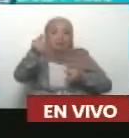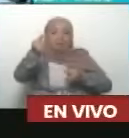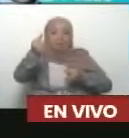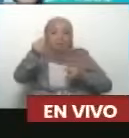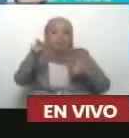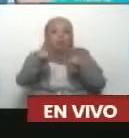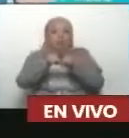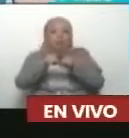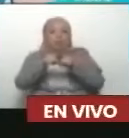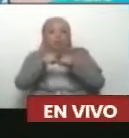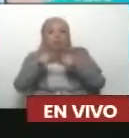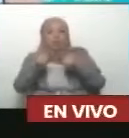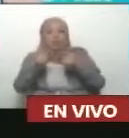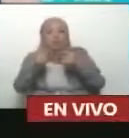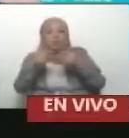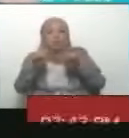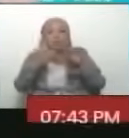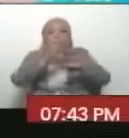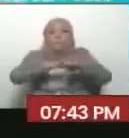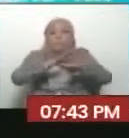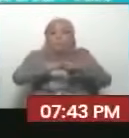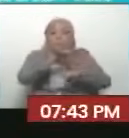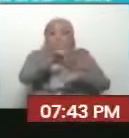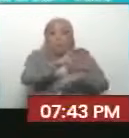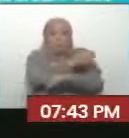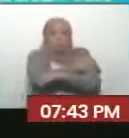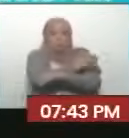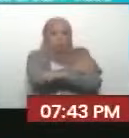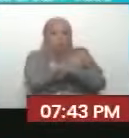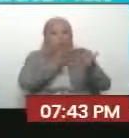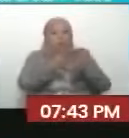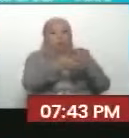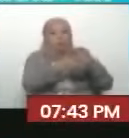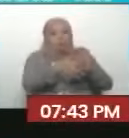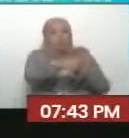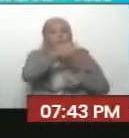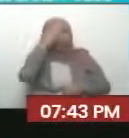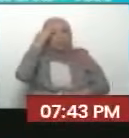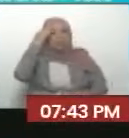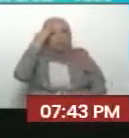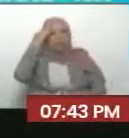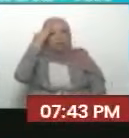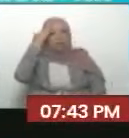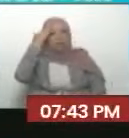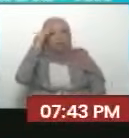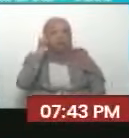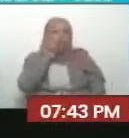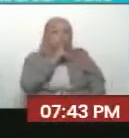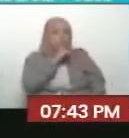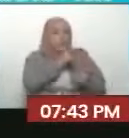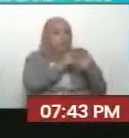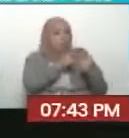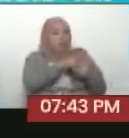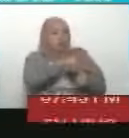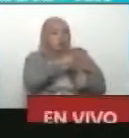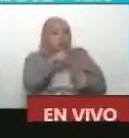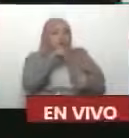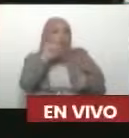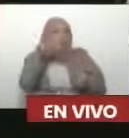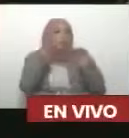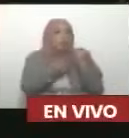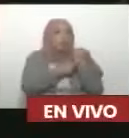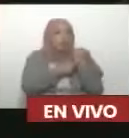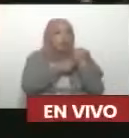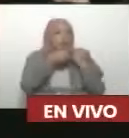Los mismos que pidieron sanciones. Ustedes saben quiénes son. Nombre y apellido.